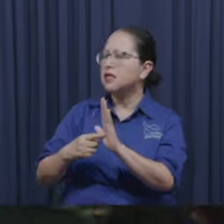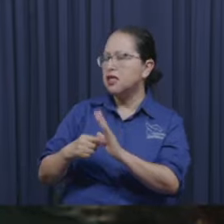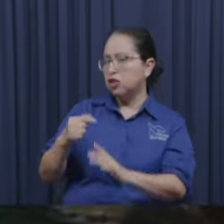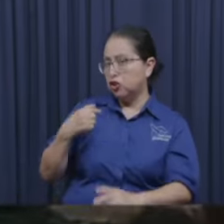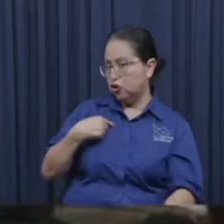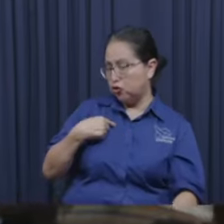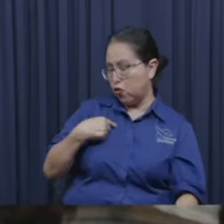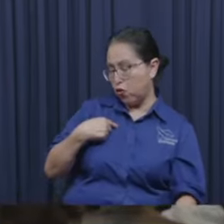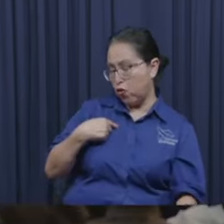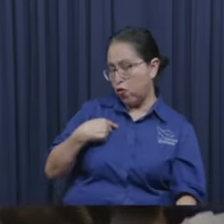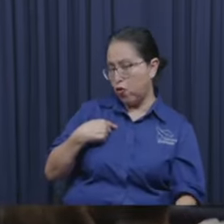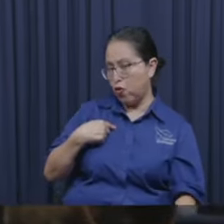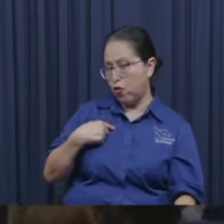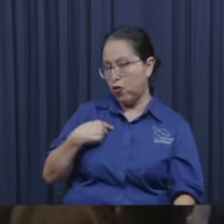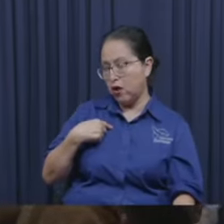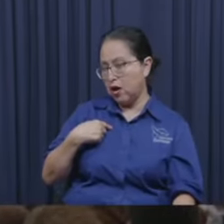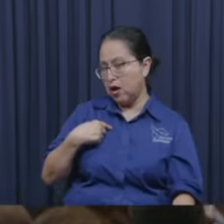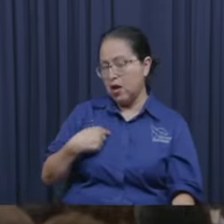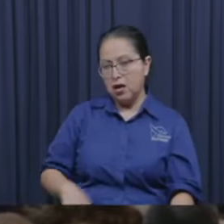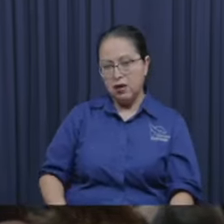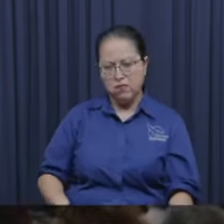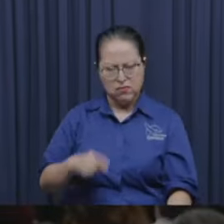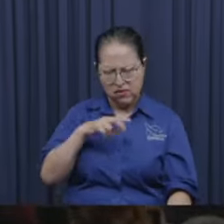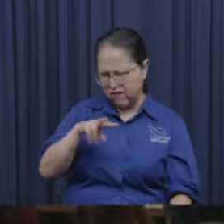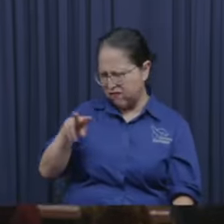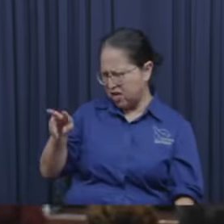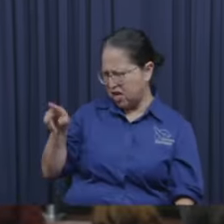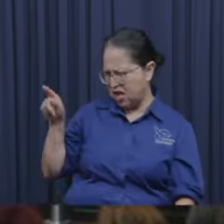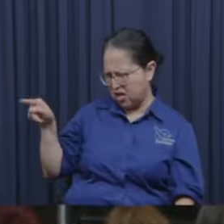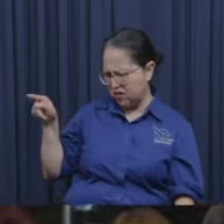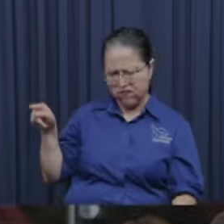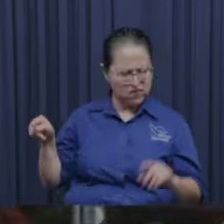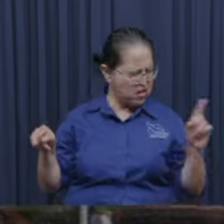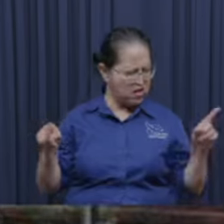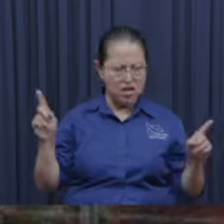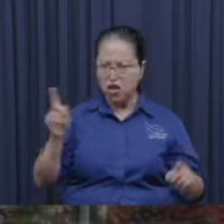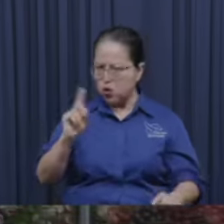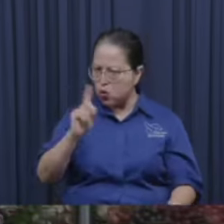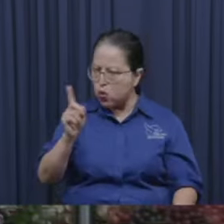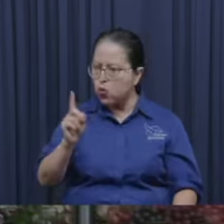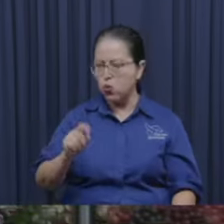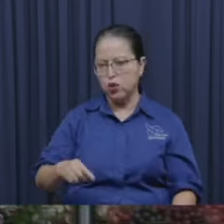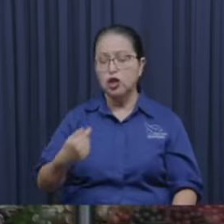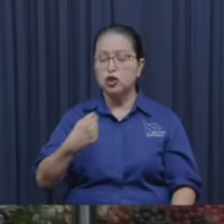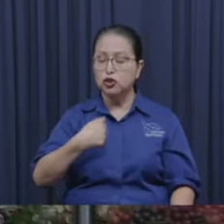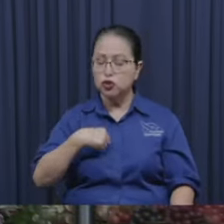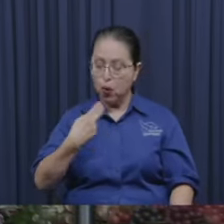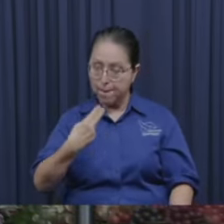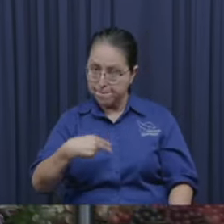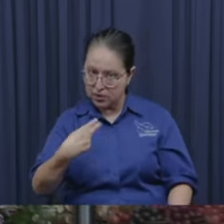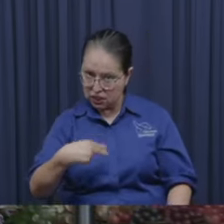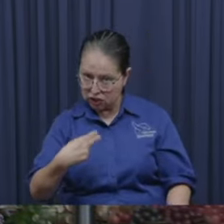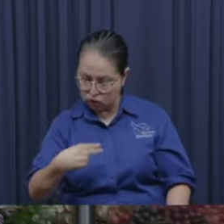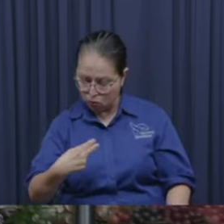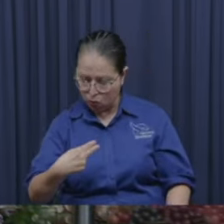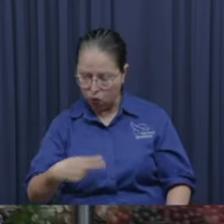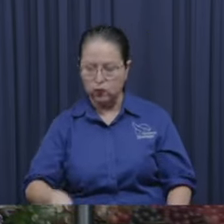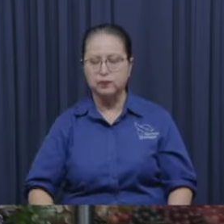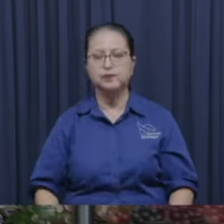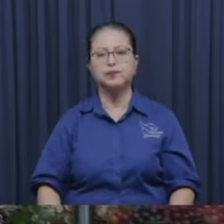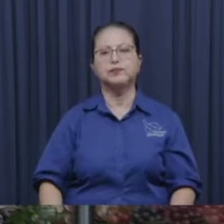ensejo ahí que cada quien mire cómo cada quien envuelve su paracaídas decía mi apóstol a mí me da risa cuando oía eso